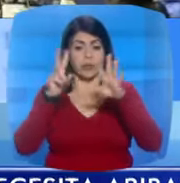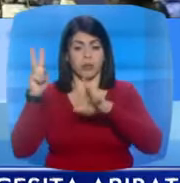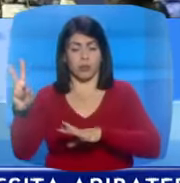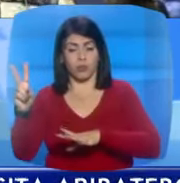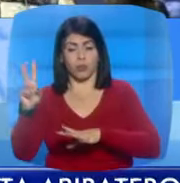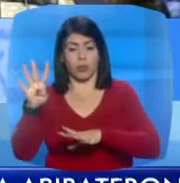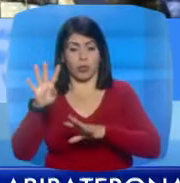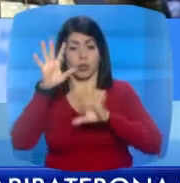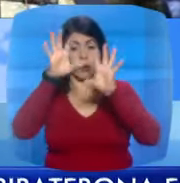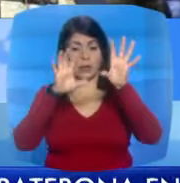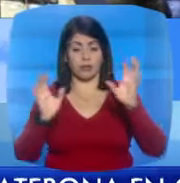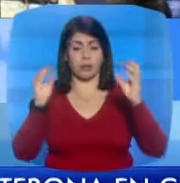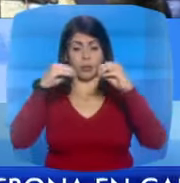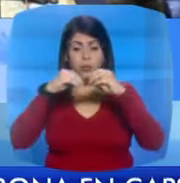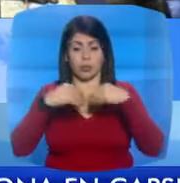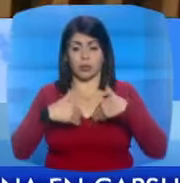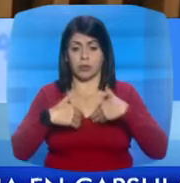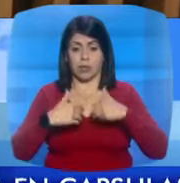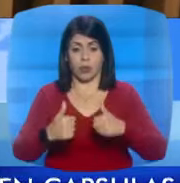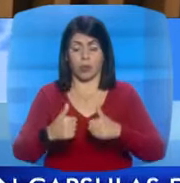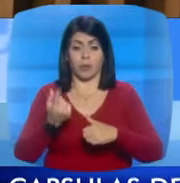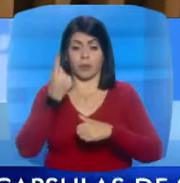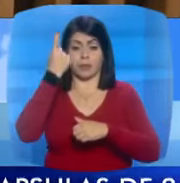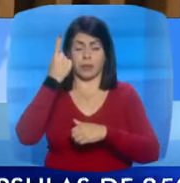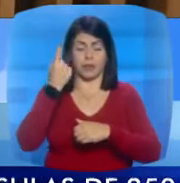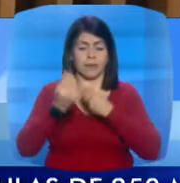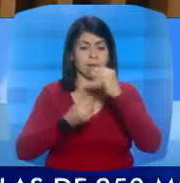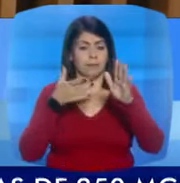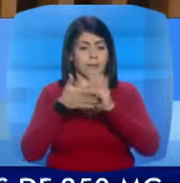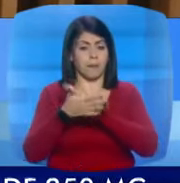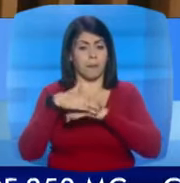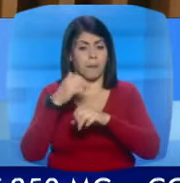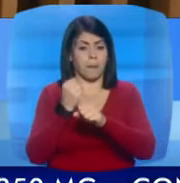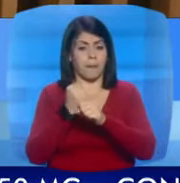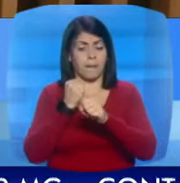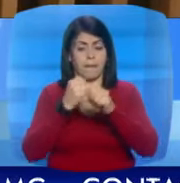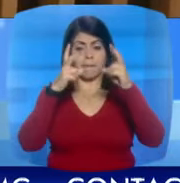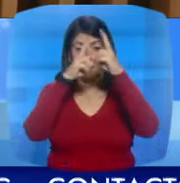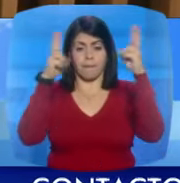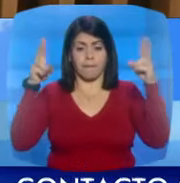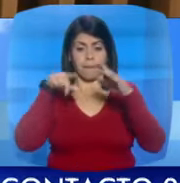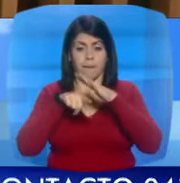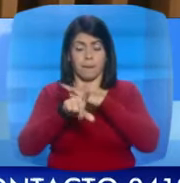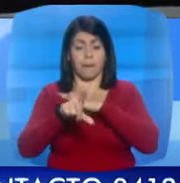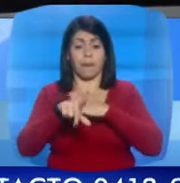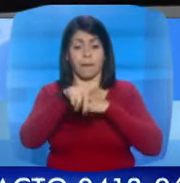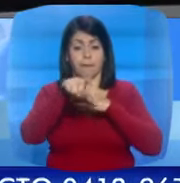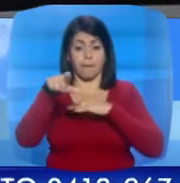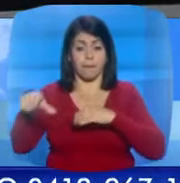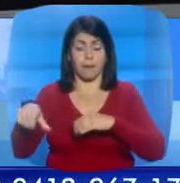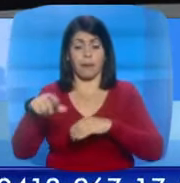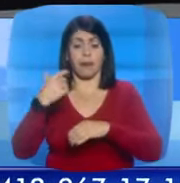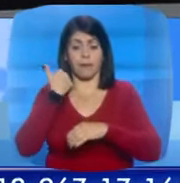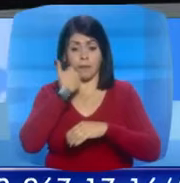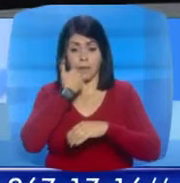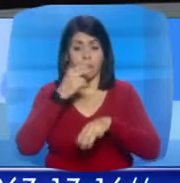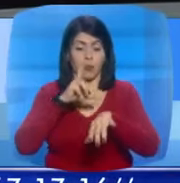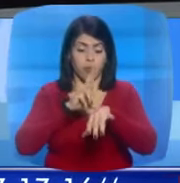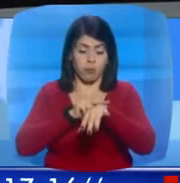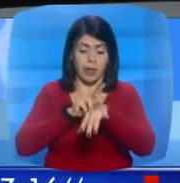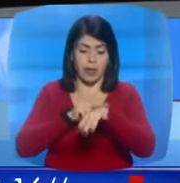miembros cierren un acuerdo sanitario. El principal apartado sobre el que trabajan son el acceso de los agentes patógenos